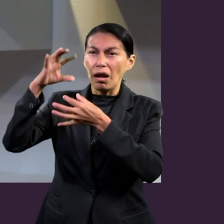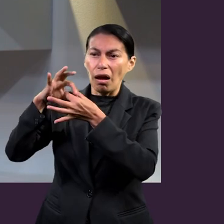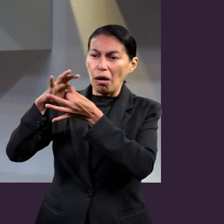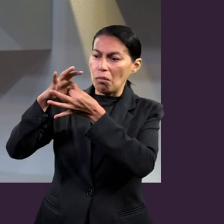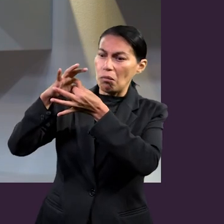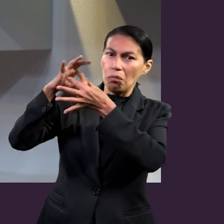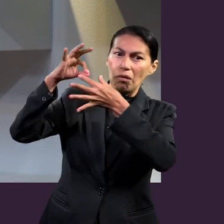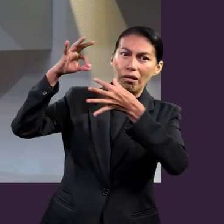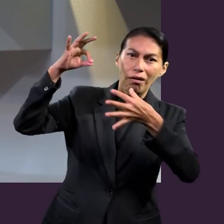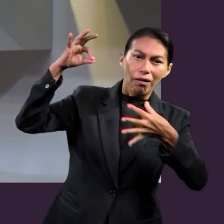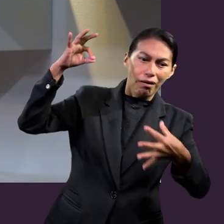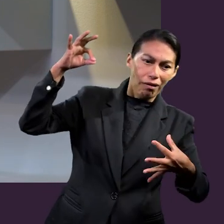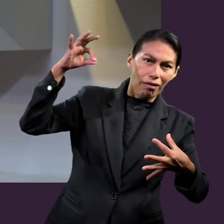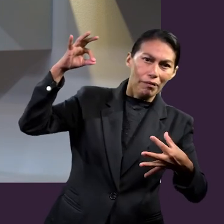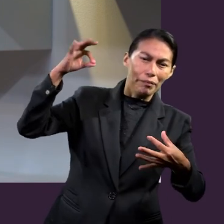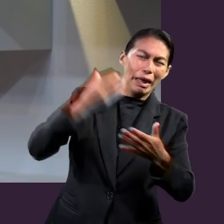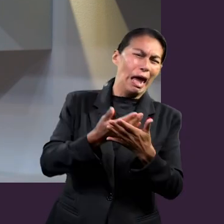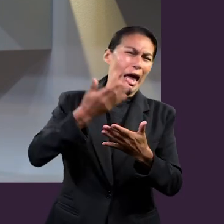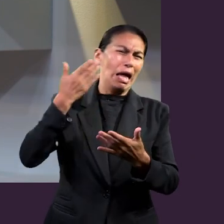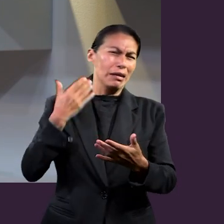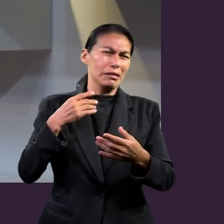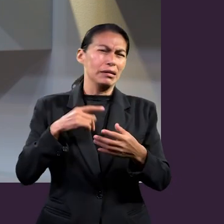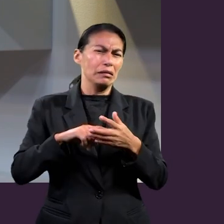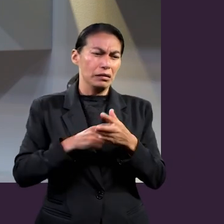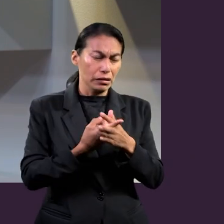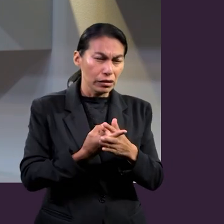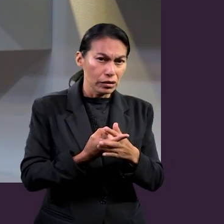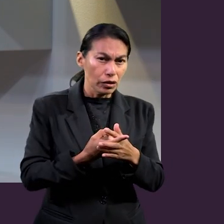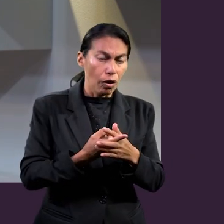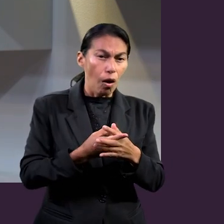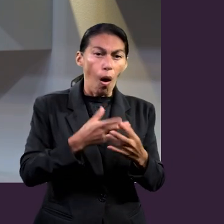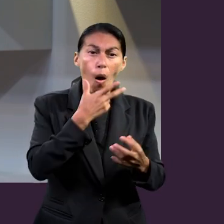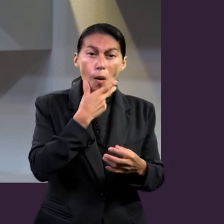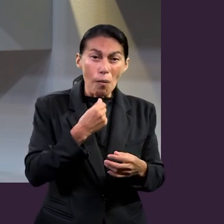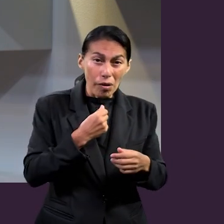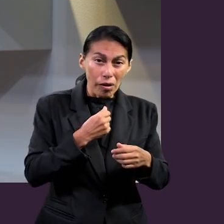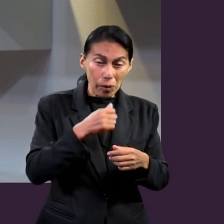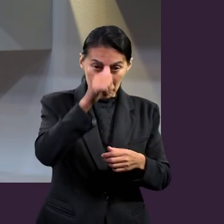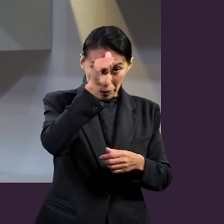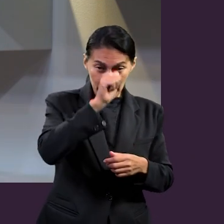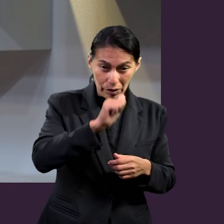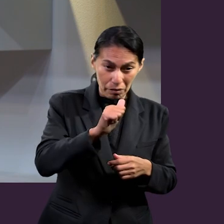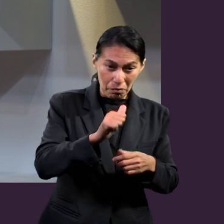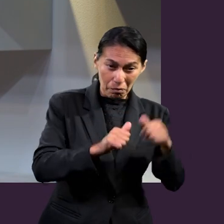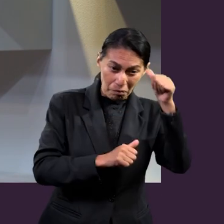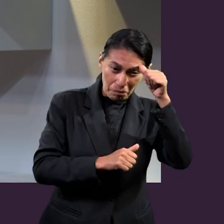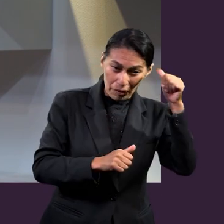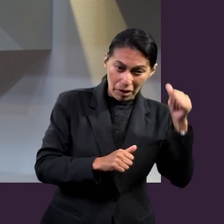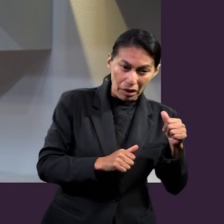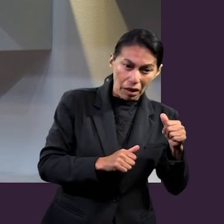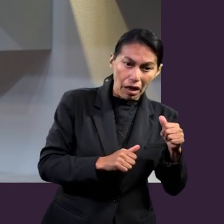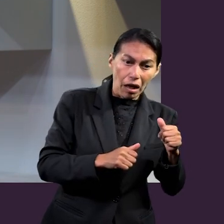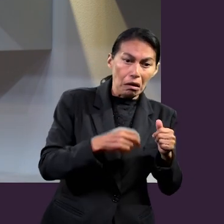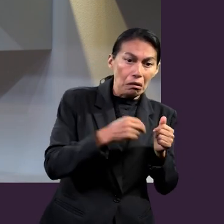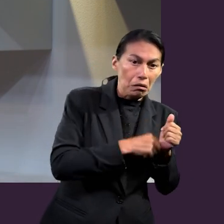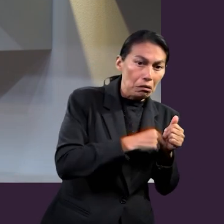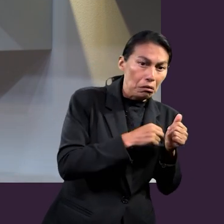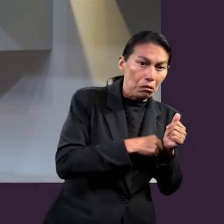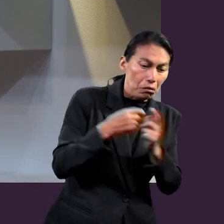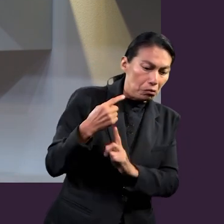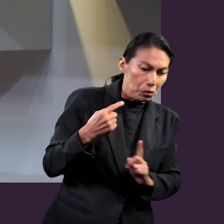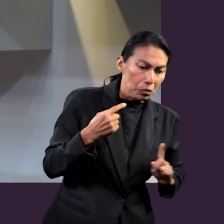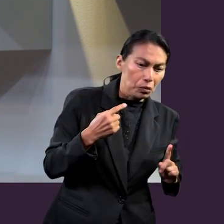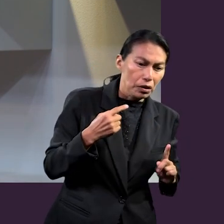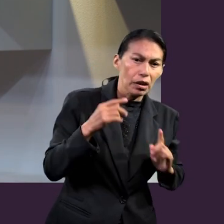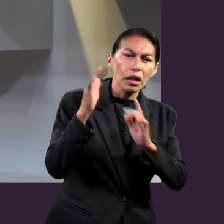De hecho, en Génesis, cuando el hombre pecó, Dios aparece y lo primero que dice es, ¿dónde estás?